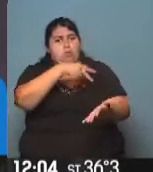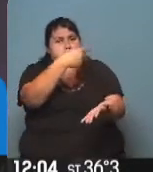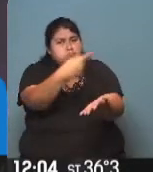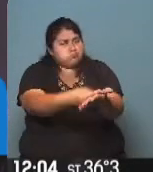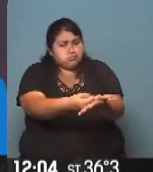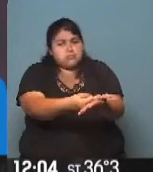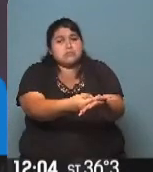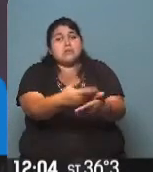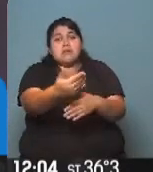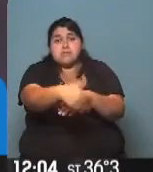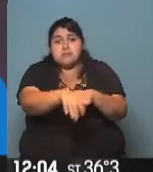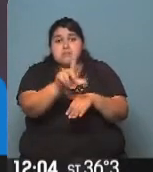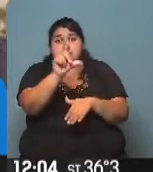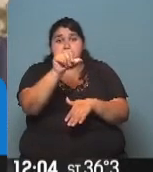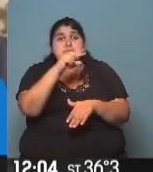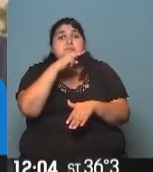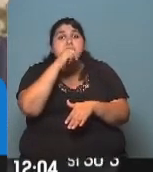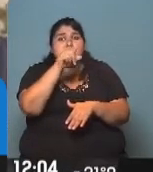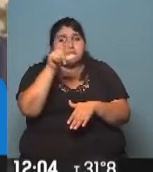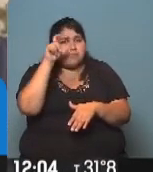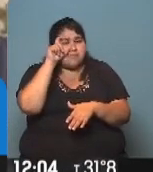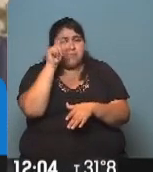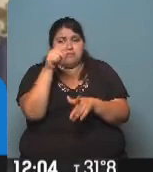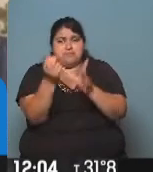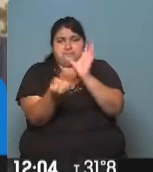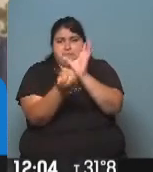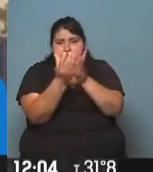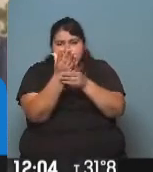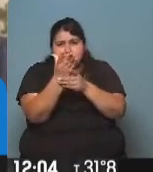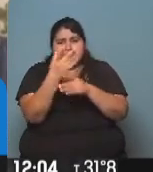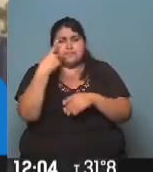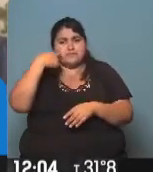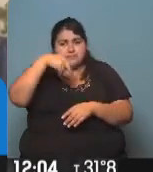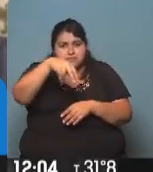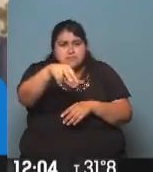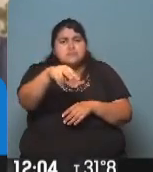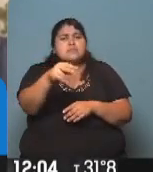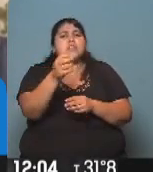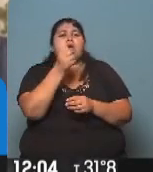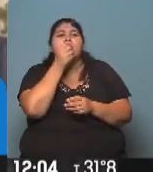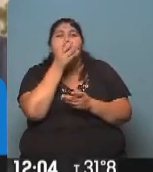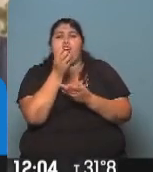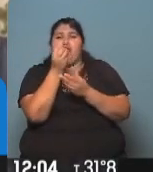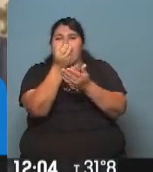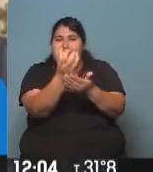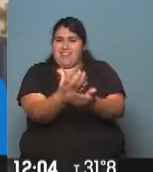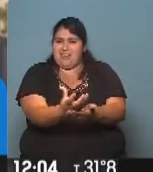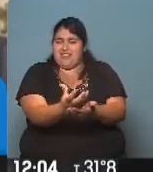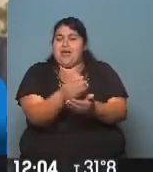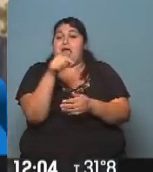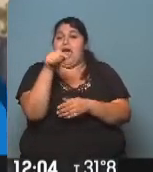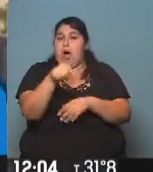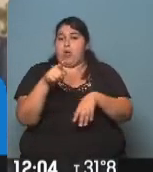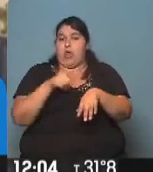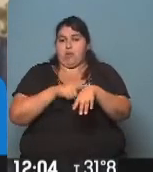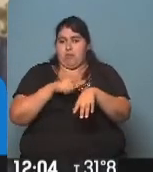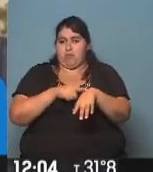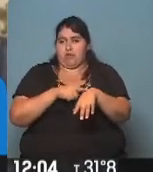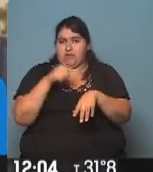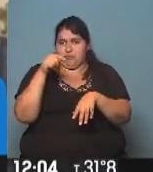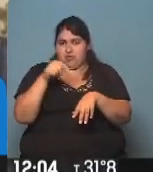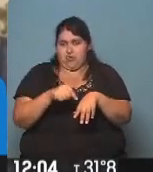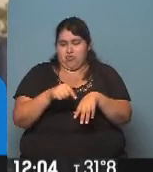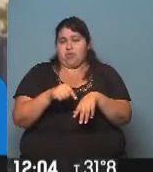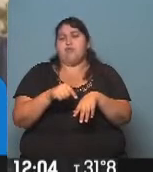sobre la calle lavalle donde esta mañana algunos amigos pasaron y dejaron una rosa de hecho en este momento los restos de